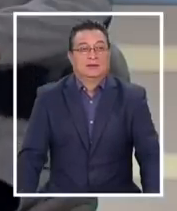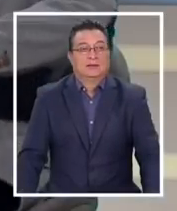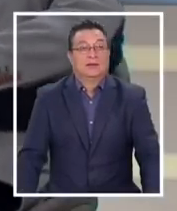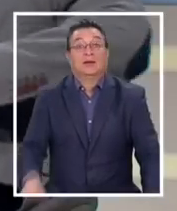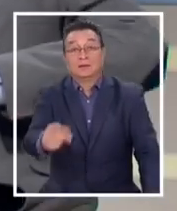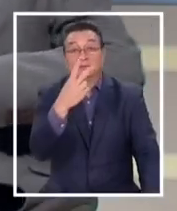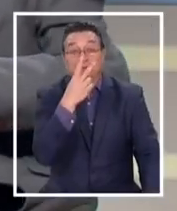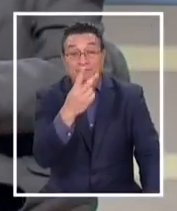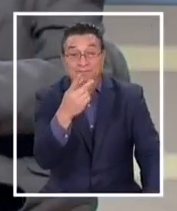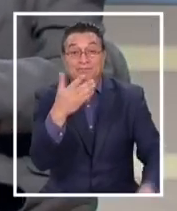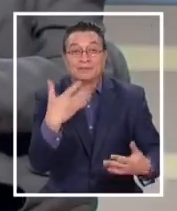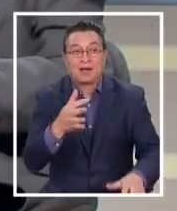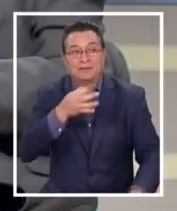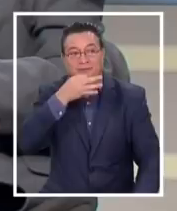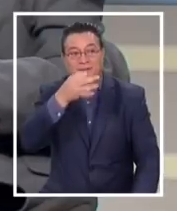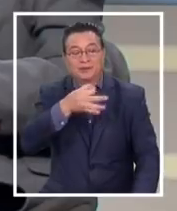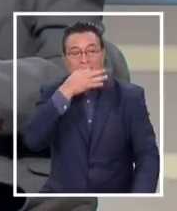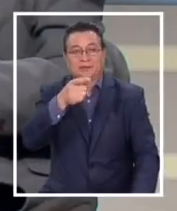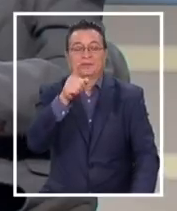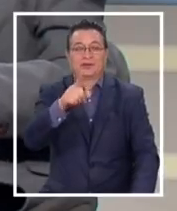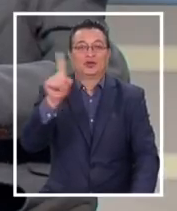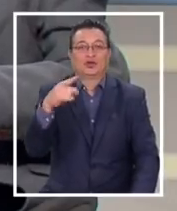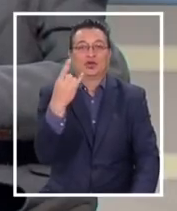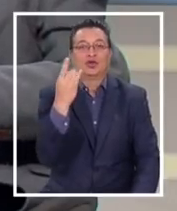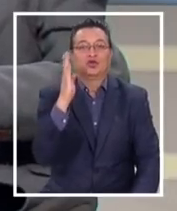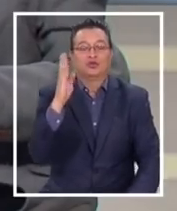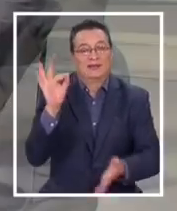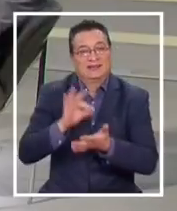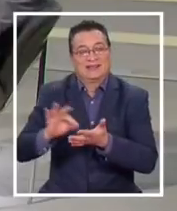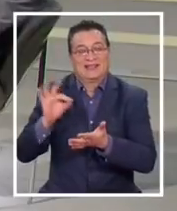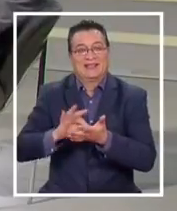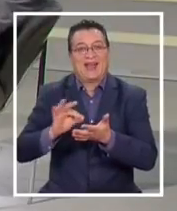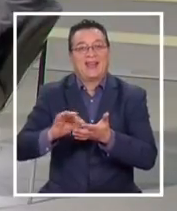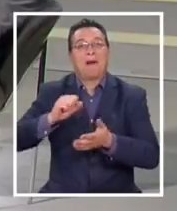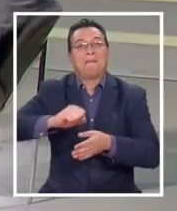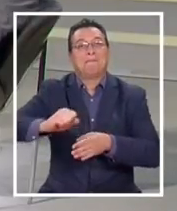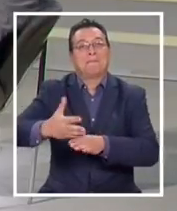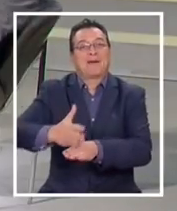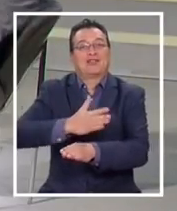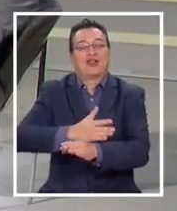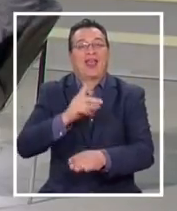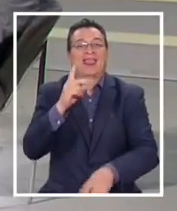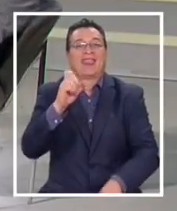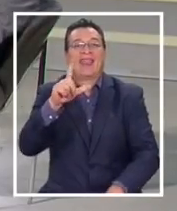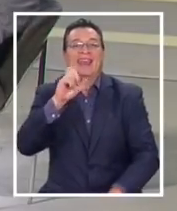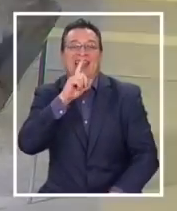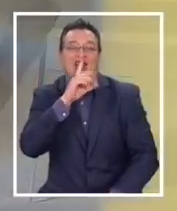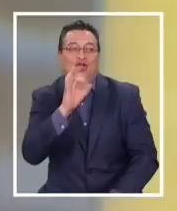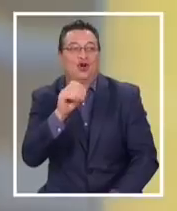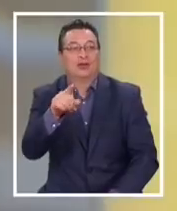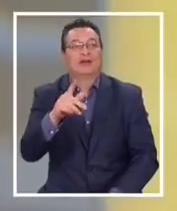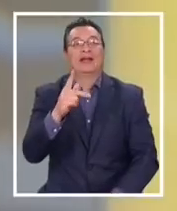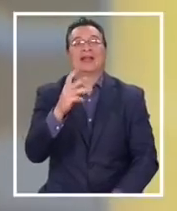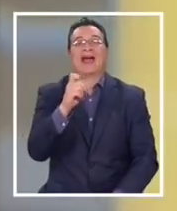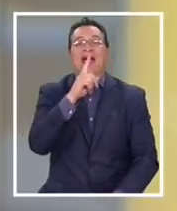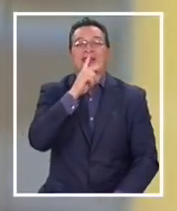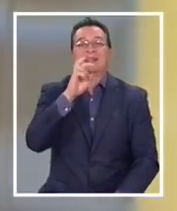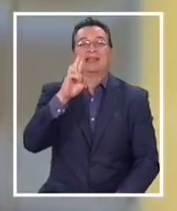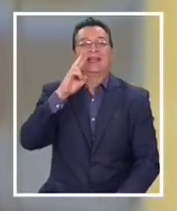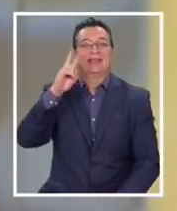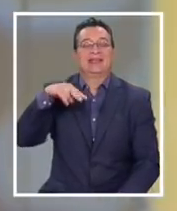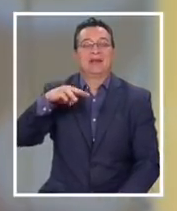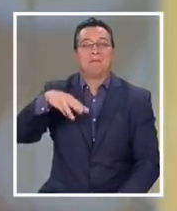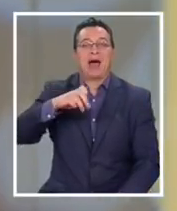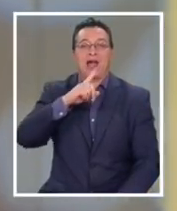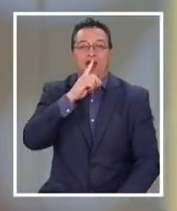anti-portonazos. Ahí estamos, ya la habíamos anunciado con la subsecretaria de Prevención del Delito, Catherine Martorell. Catherine, muy buenas noches, gracias por estar con nosotros. Buenas noches,